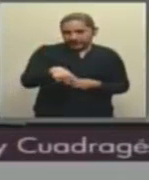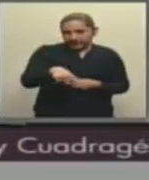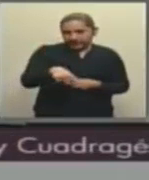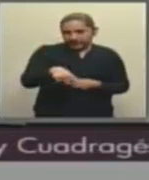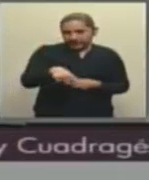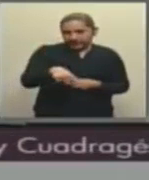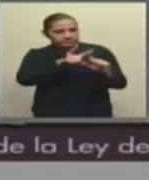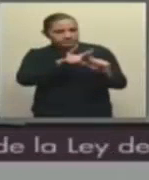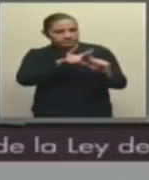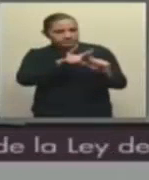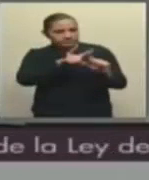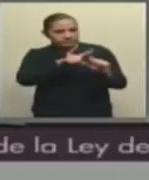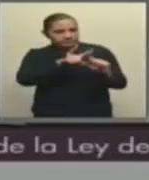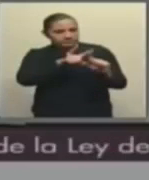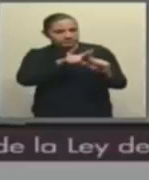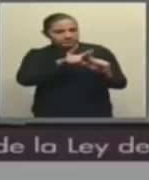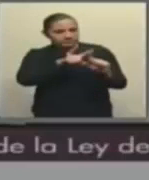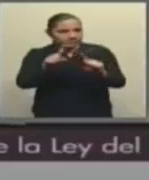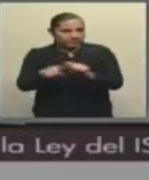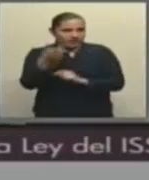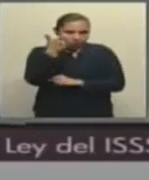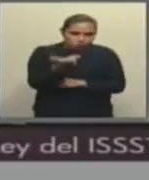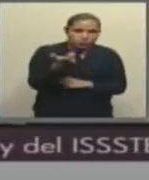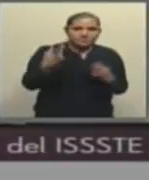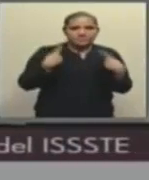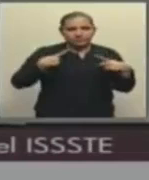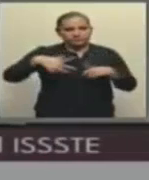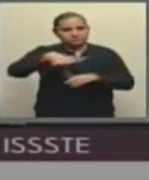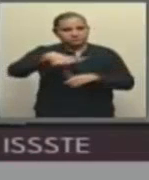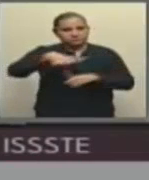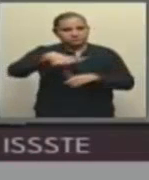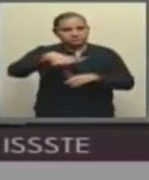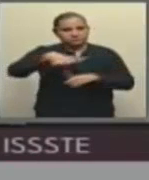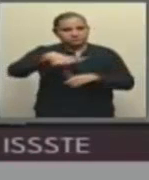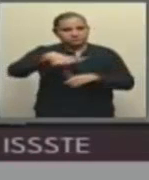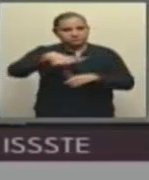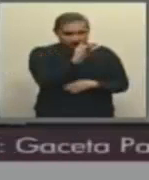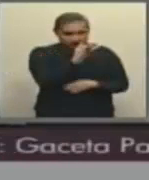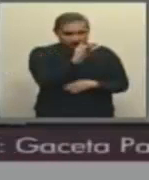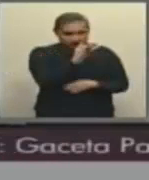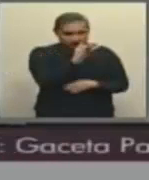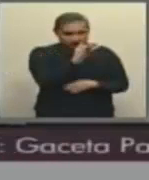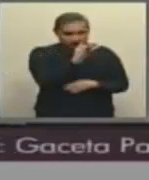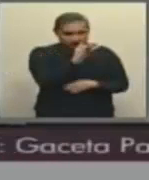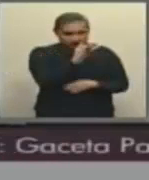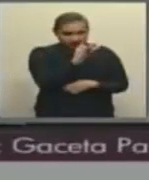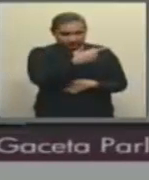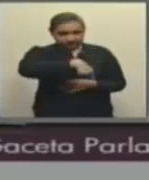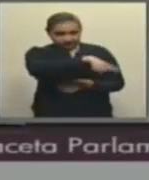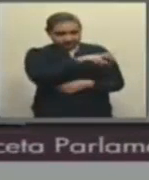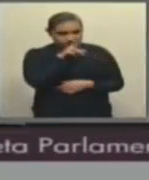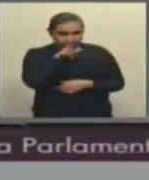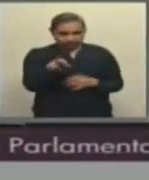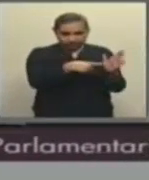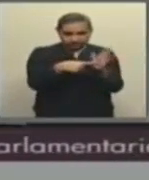situaciones económicas y sociales del país. ¿Y con qué les